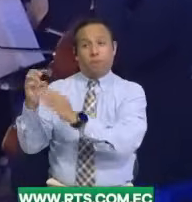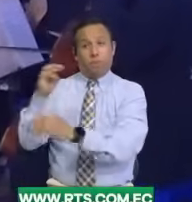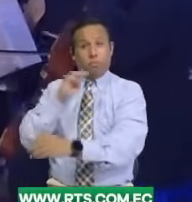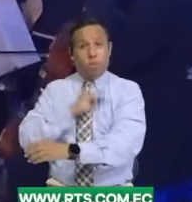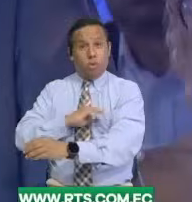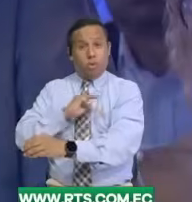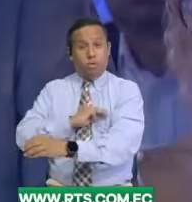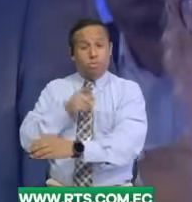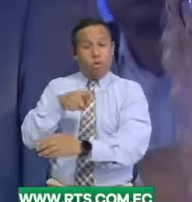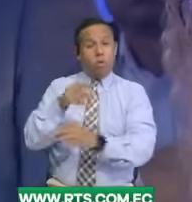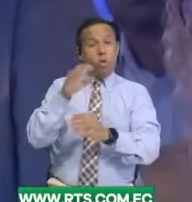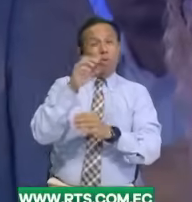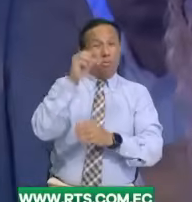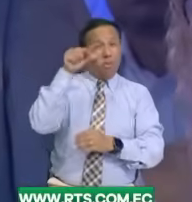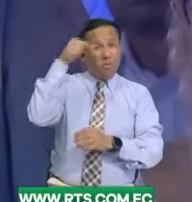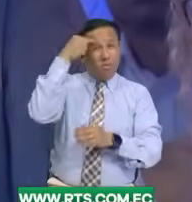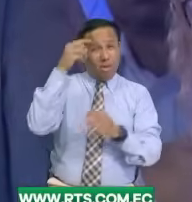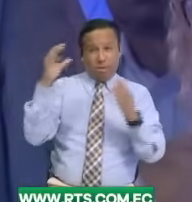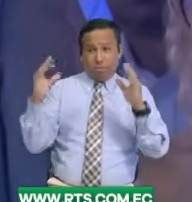del Guayas.